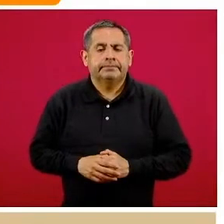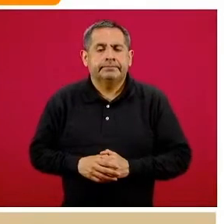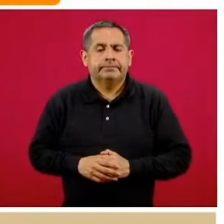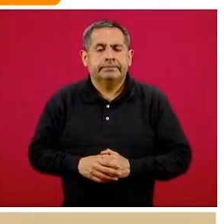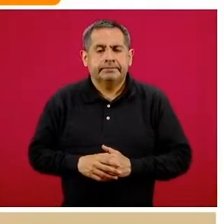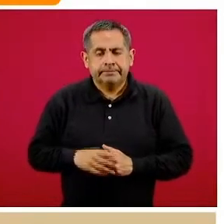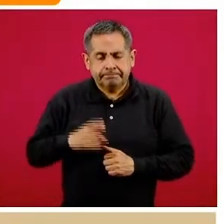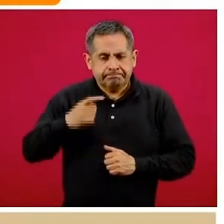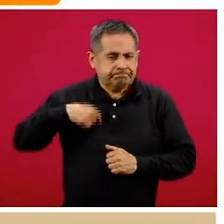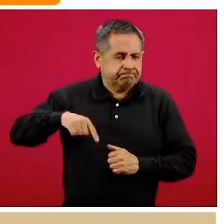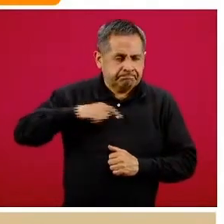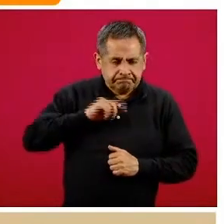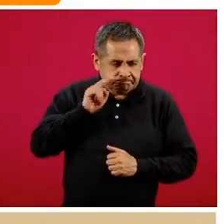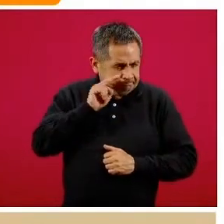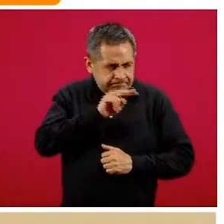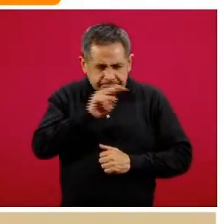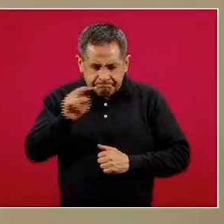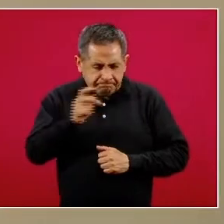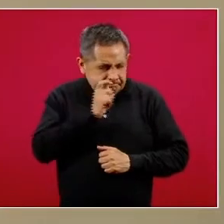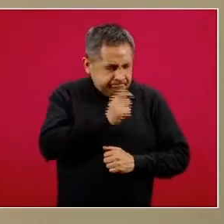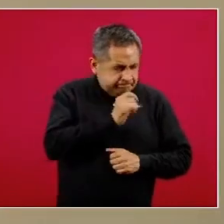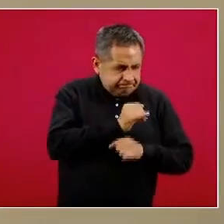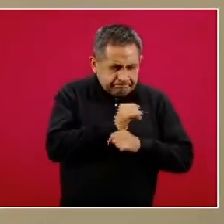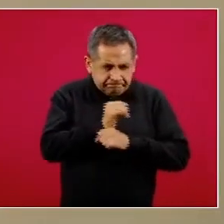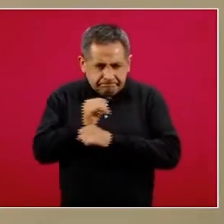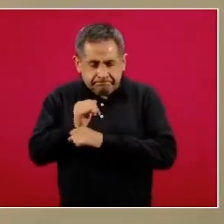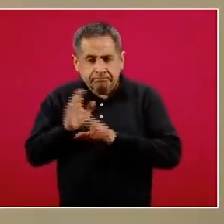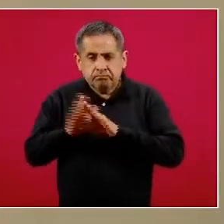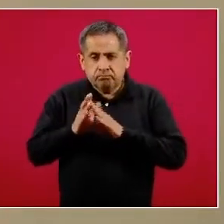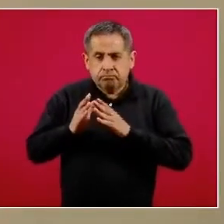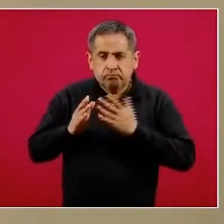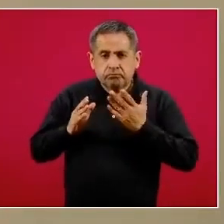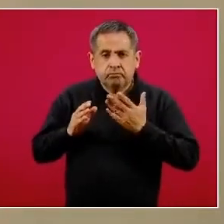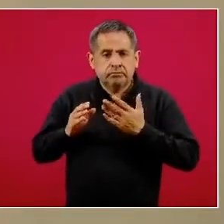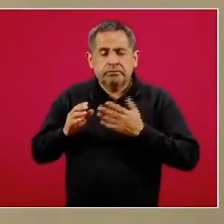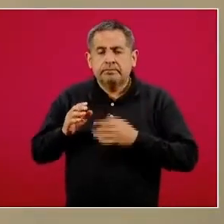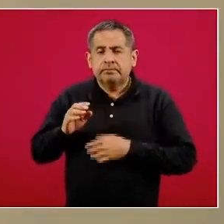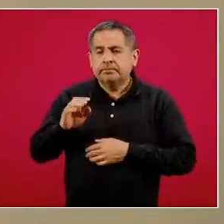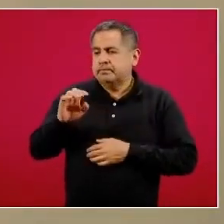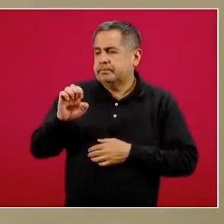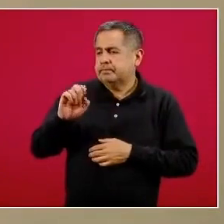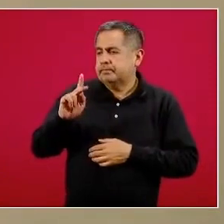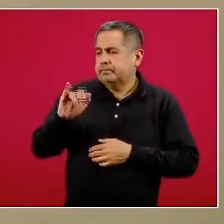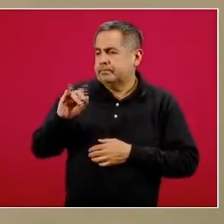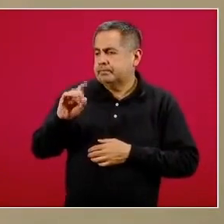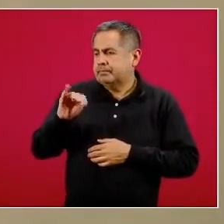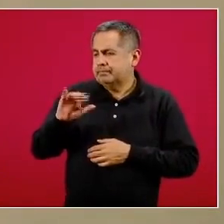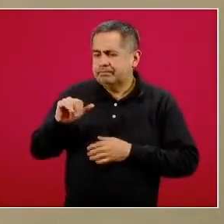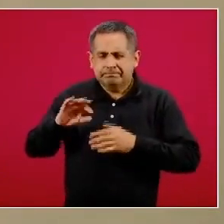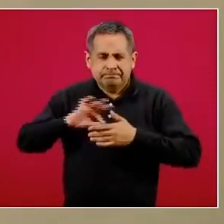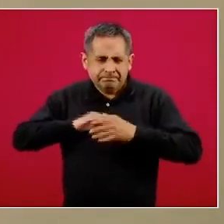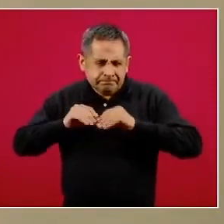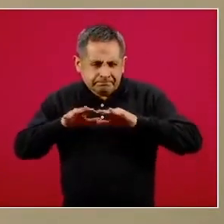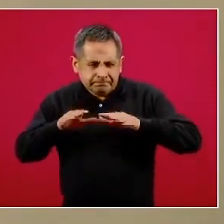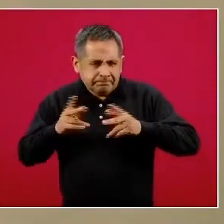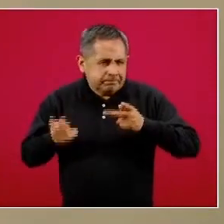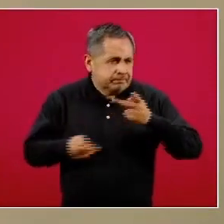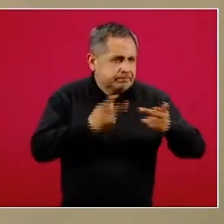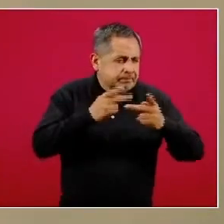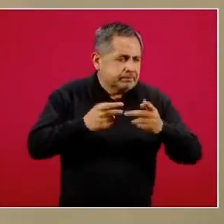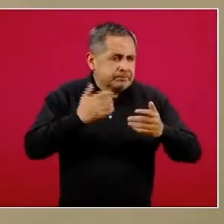Hemos estudiado, al menos con un estudio epidemiológico de caso, interrogatorios,